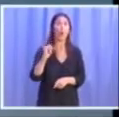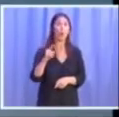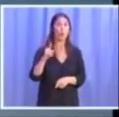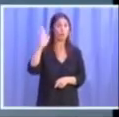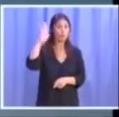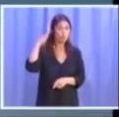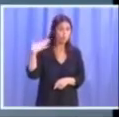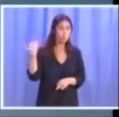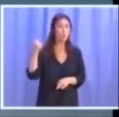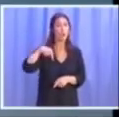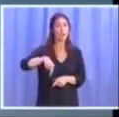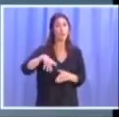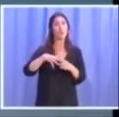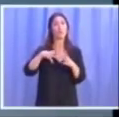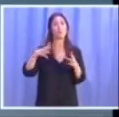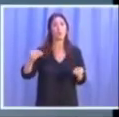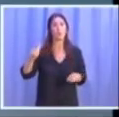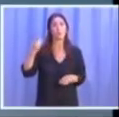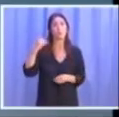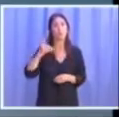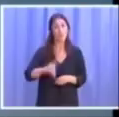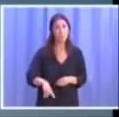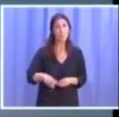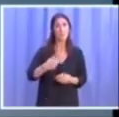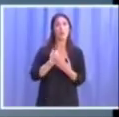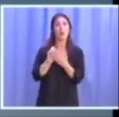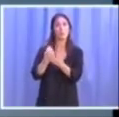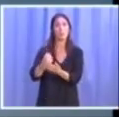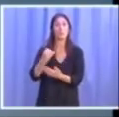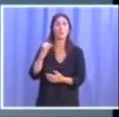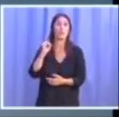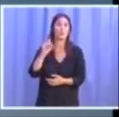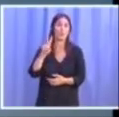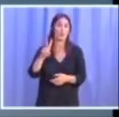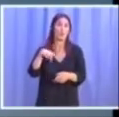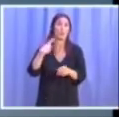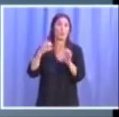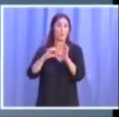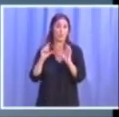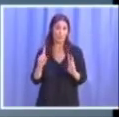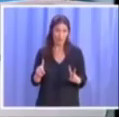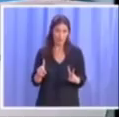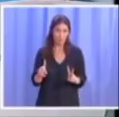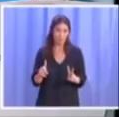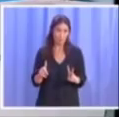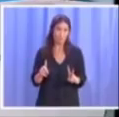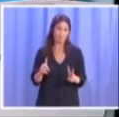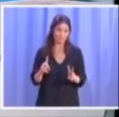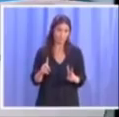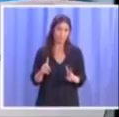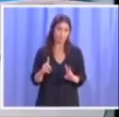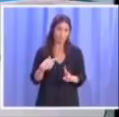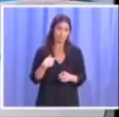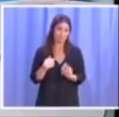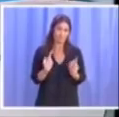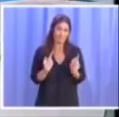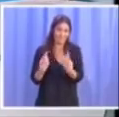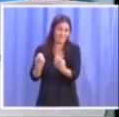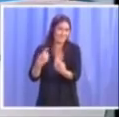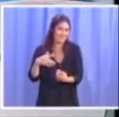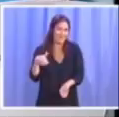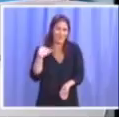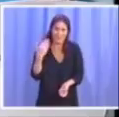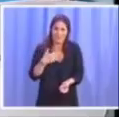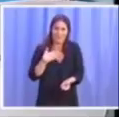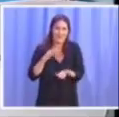Díaz, a quien Andalucía, repetimos, con apoyo de Izquierda Unida después de Ciudadanos. Dicho esto, es que necesitamos recuperar lo